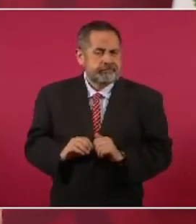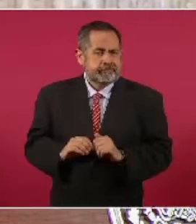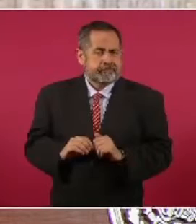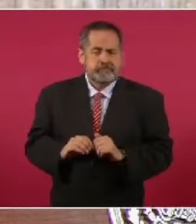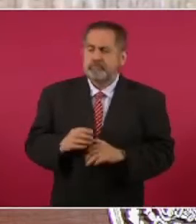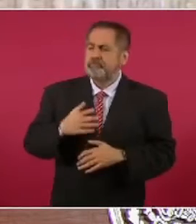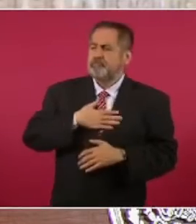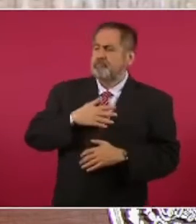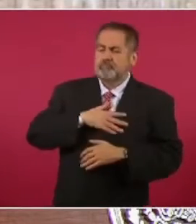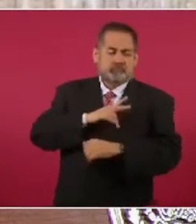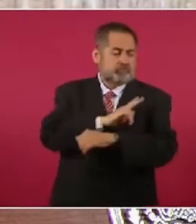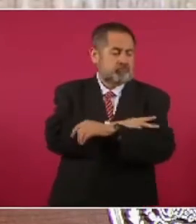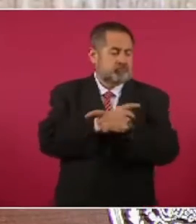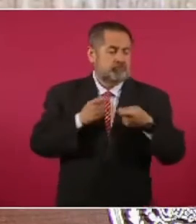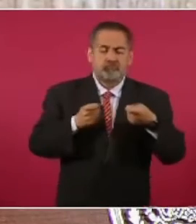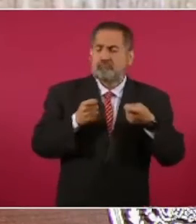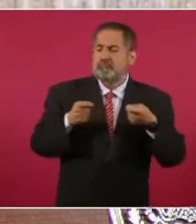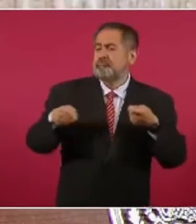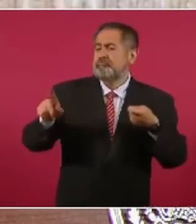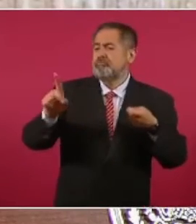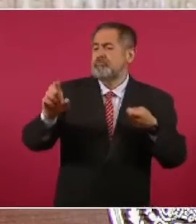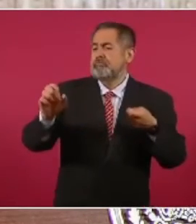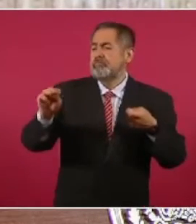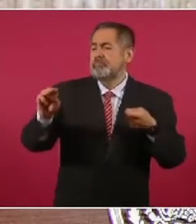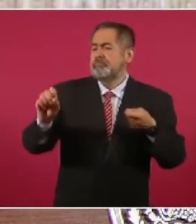kratos sin demos.